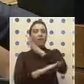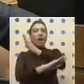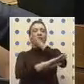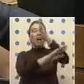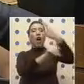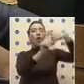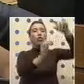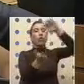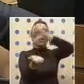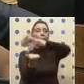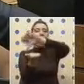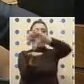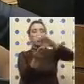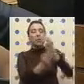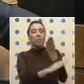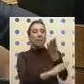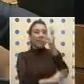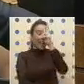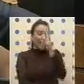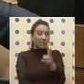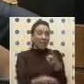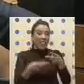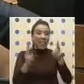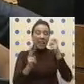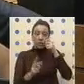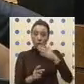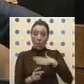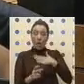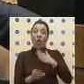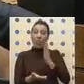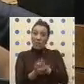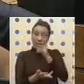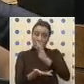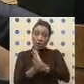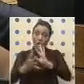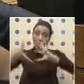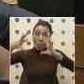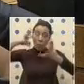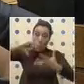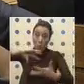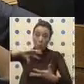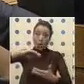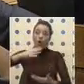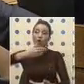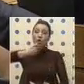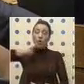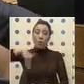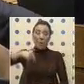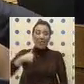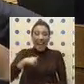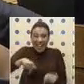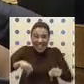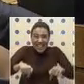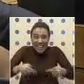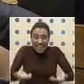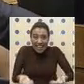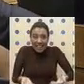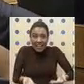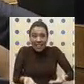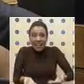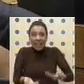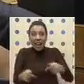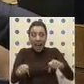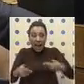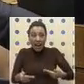a pedir que se respeten los derechos humanos, que deben respetarse en todos los lugares del mundo, yo le digo, en nuestras propias narices. En nuestras